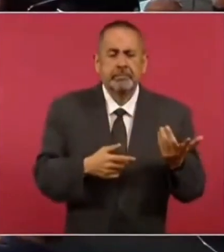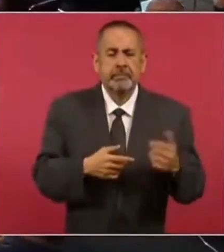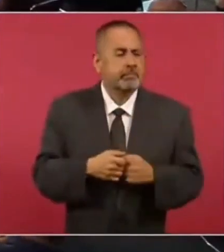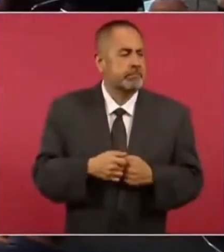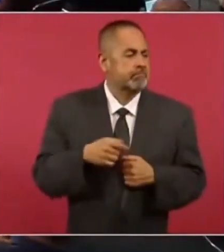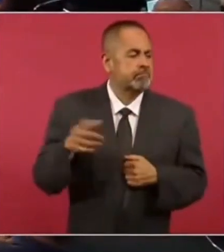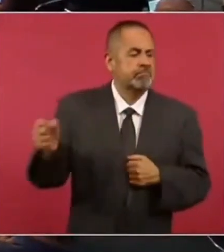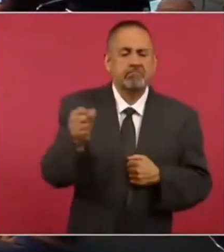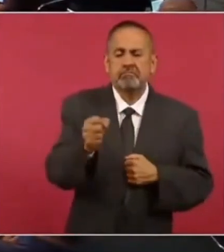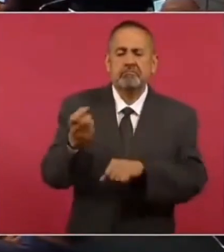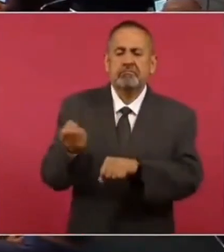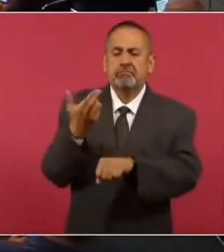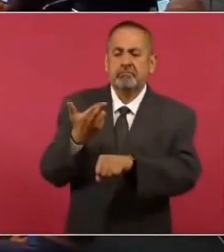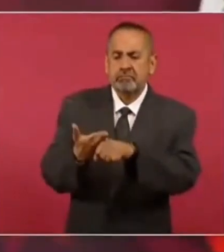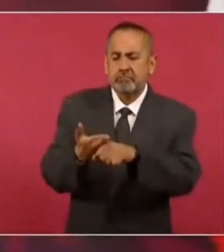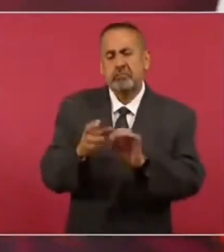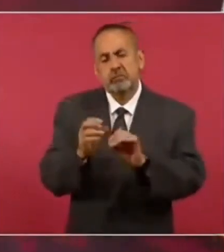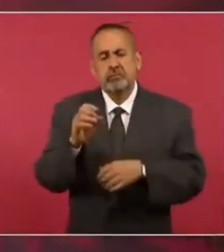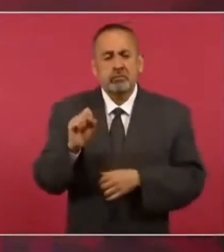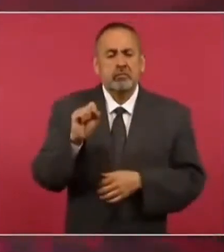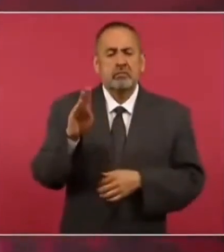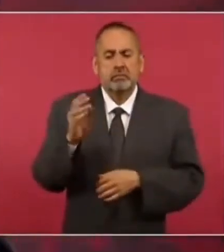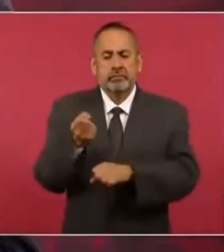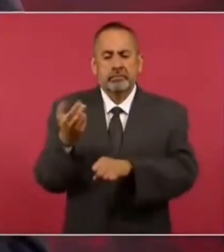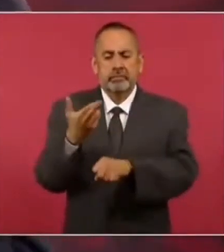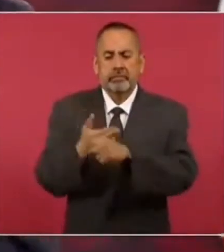al secretario o al subsecretario